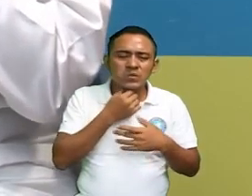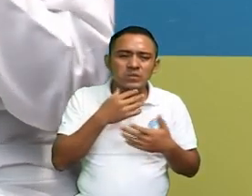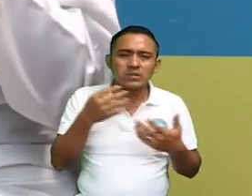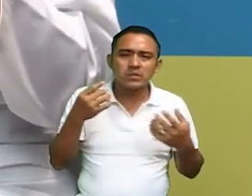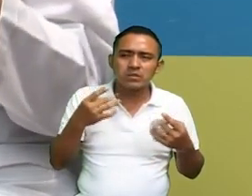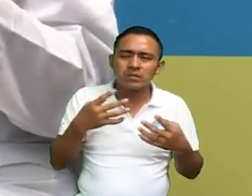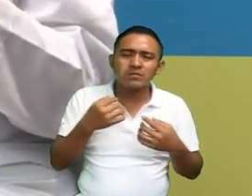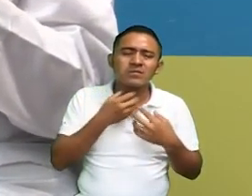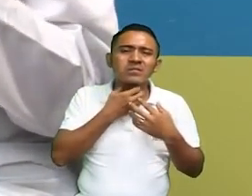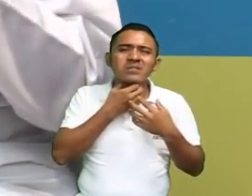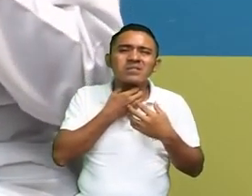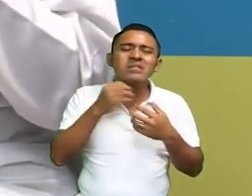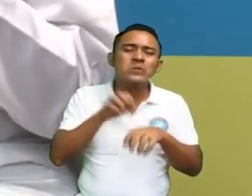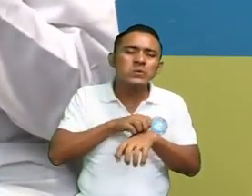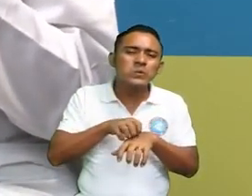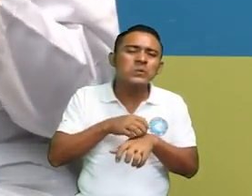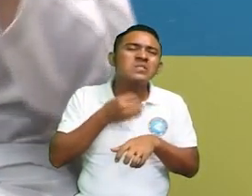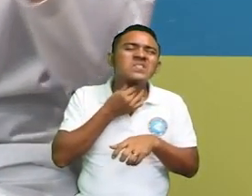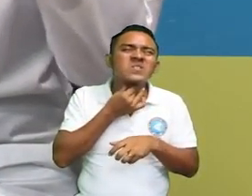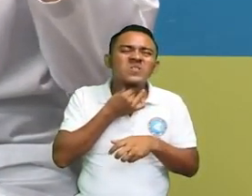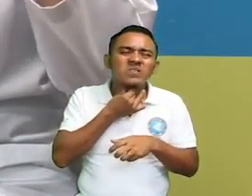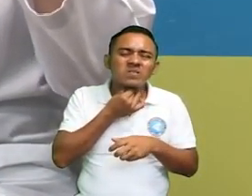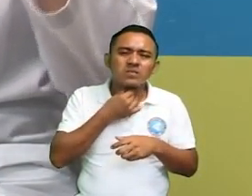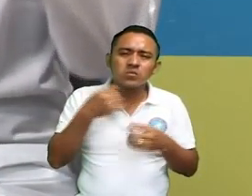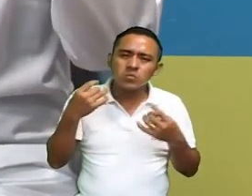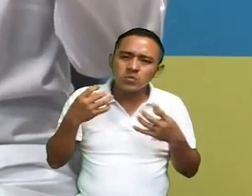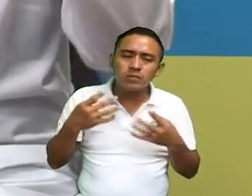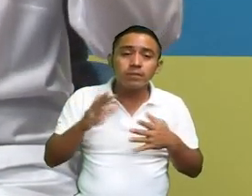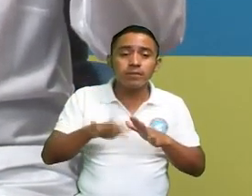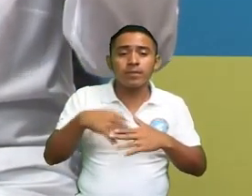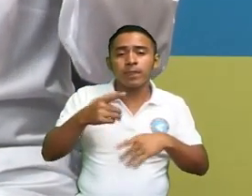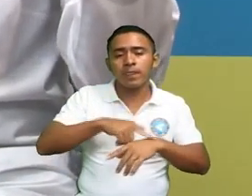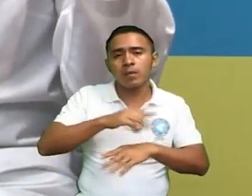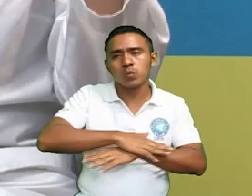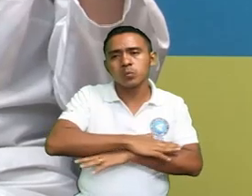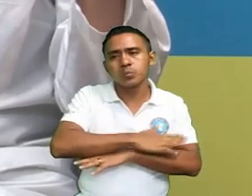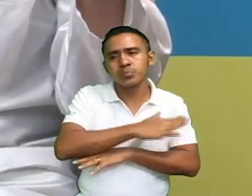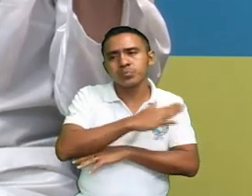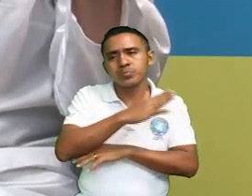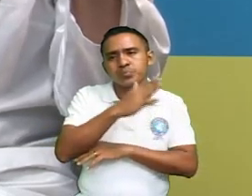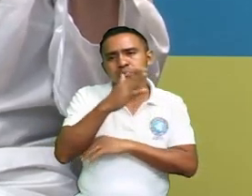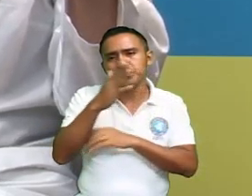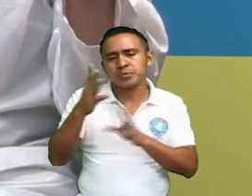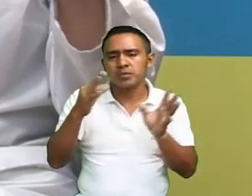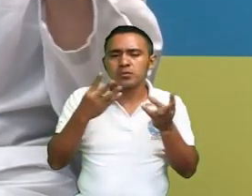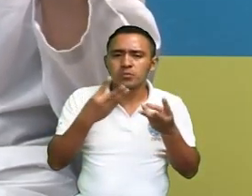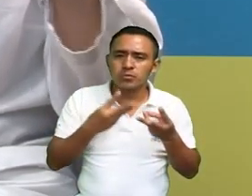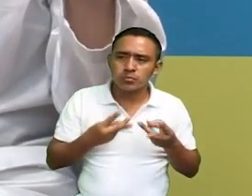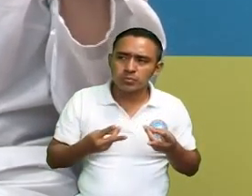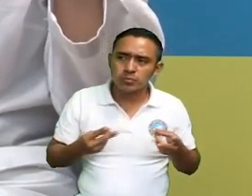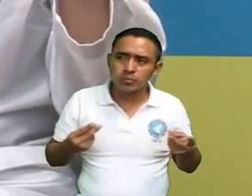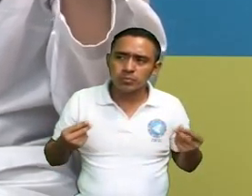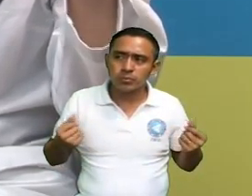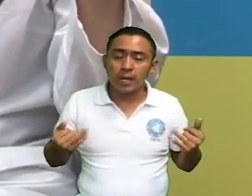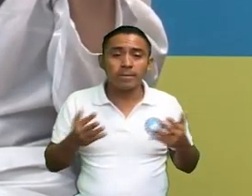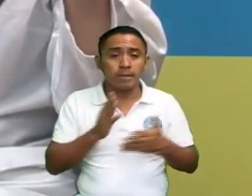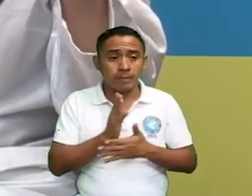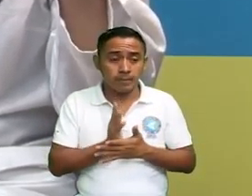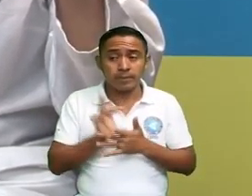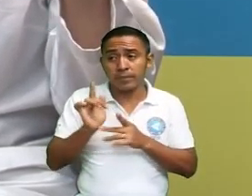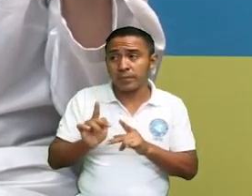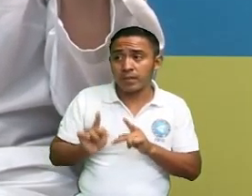me levanto con ronquera, dice, me levanto ronco, pero al transcurso del día como que me voy mejorando. Esa es la historia de un